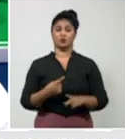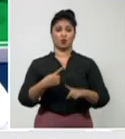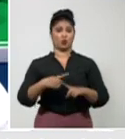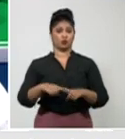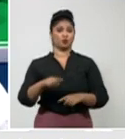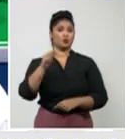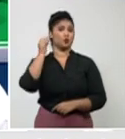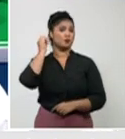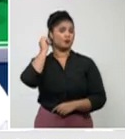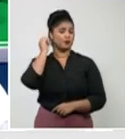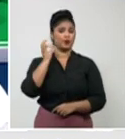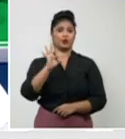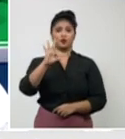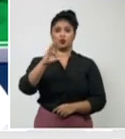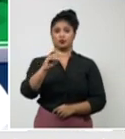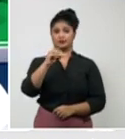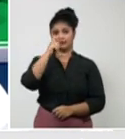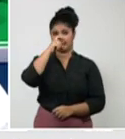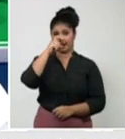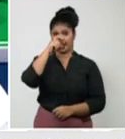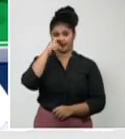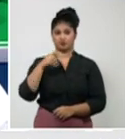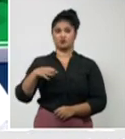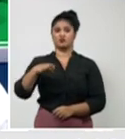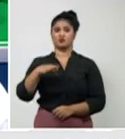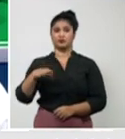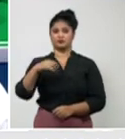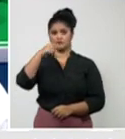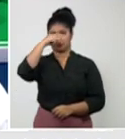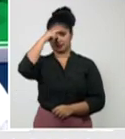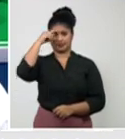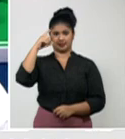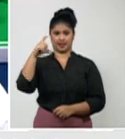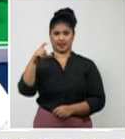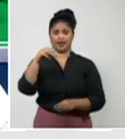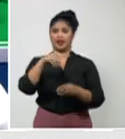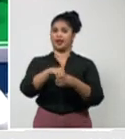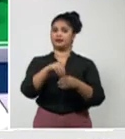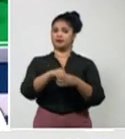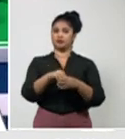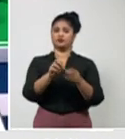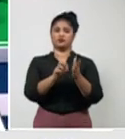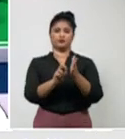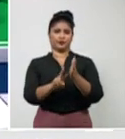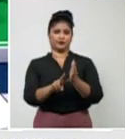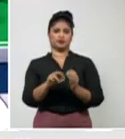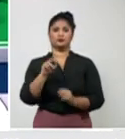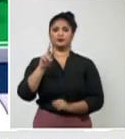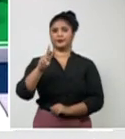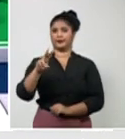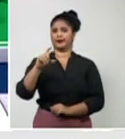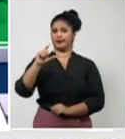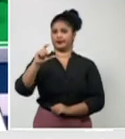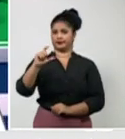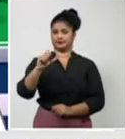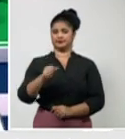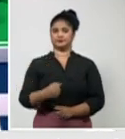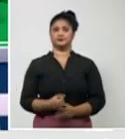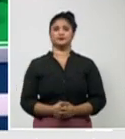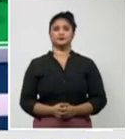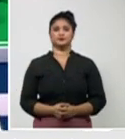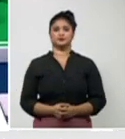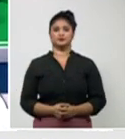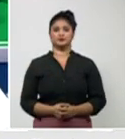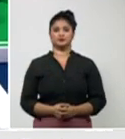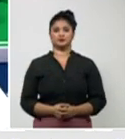edad del municipio de Santa Clara, en esta provincia, que reside o residía en un